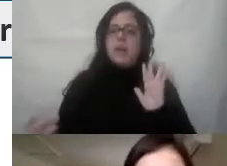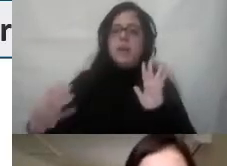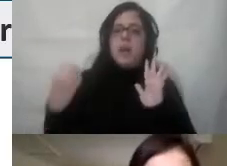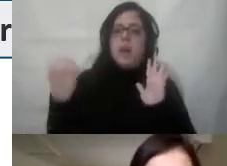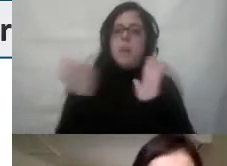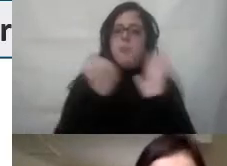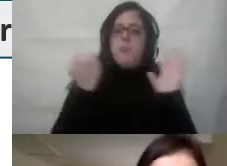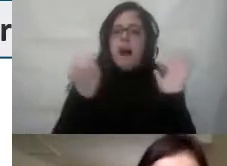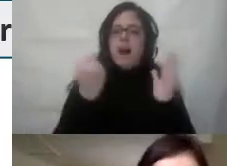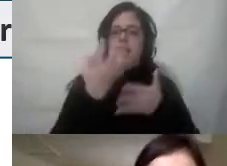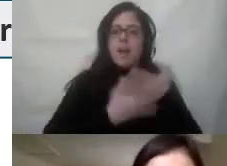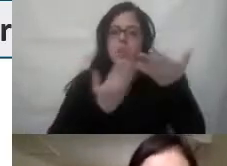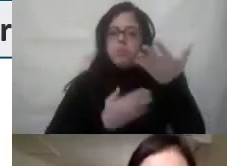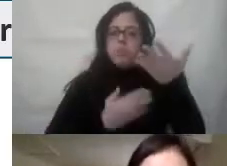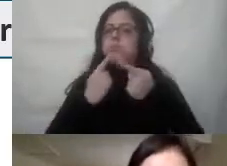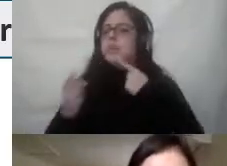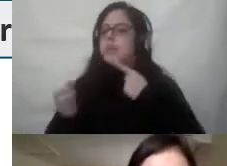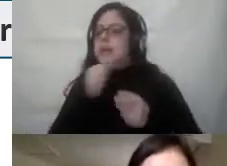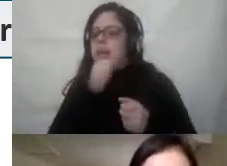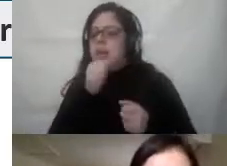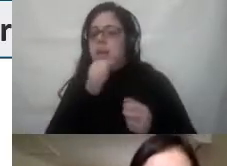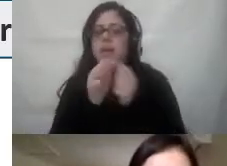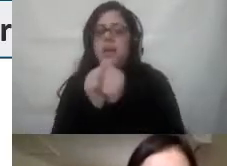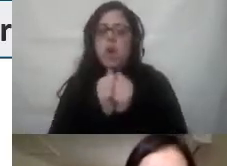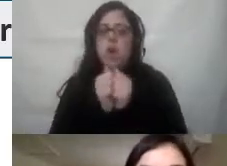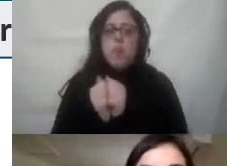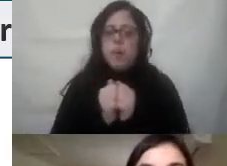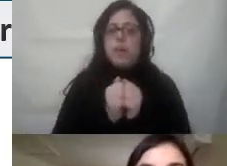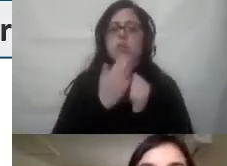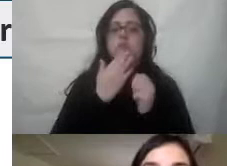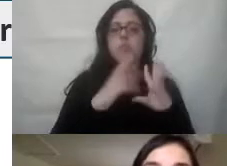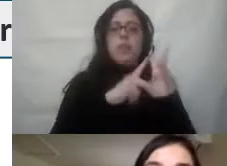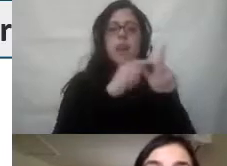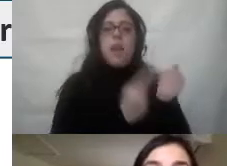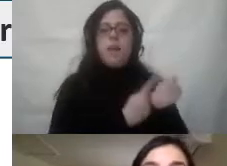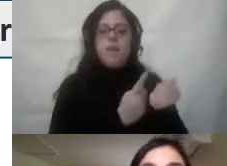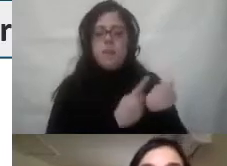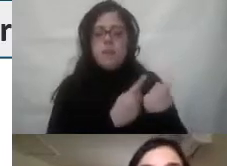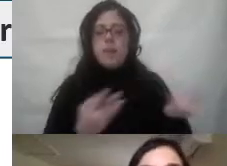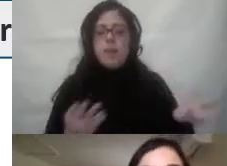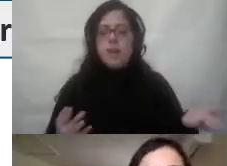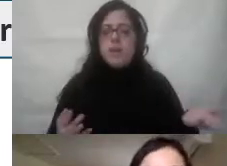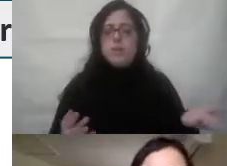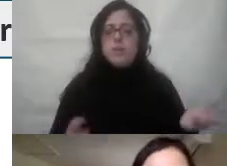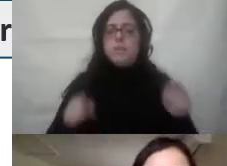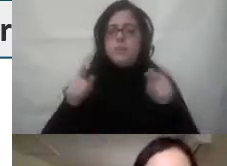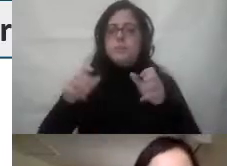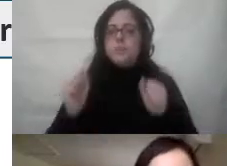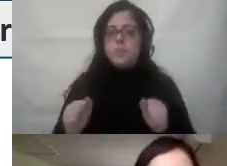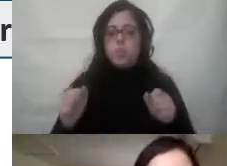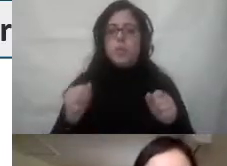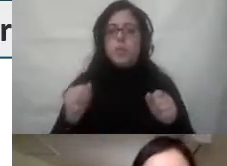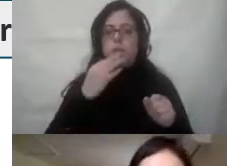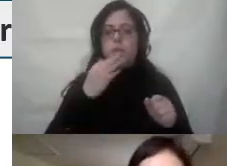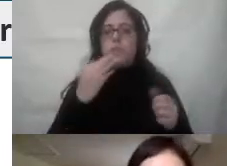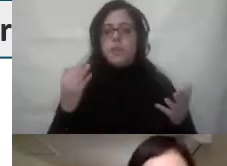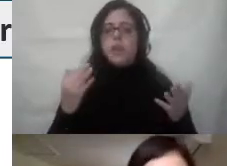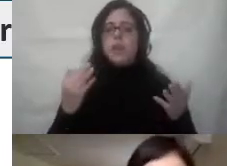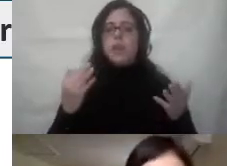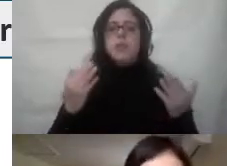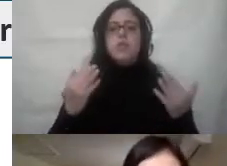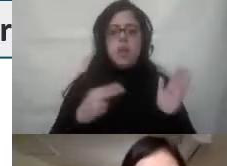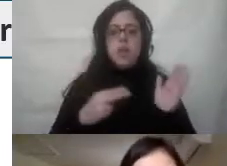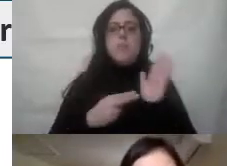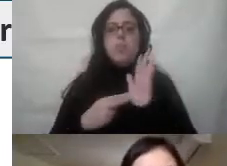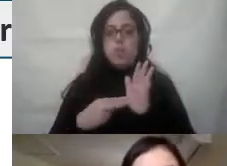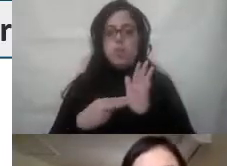sus pares o con dentro de su familia, que pues, se pueda establecer algún tipo de presentación o juego